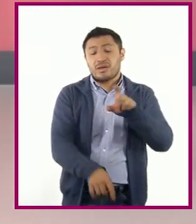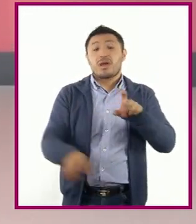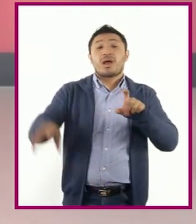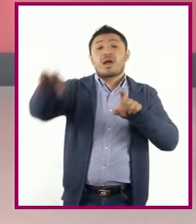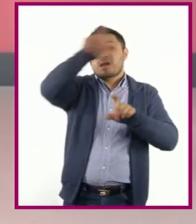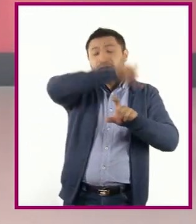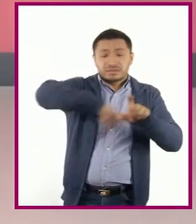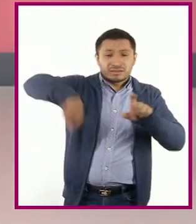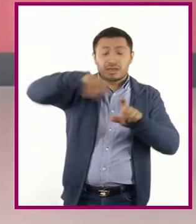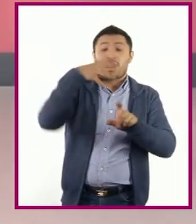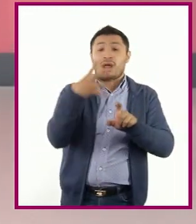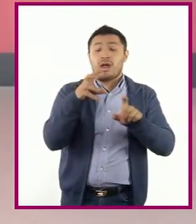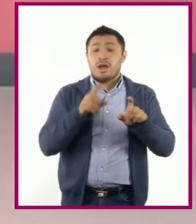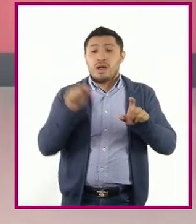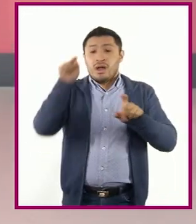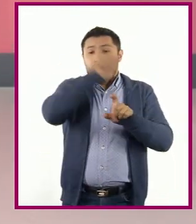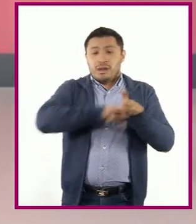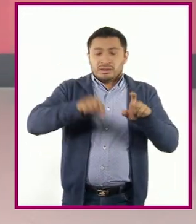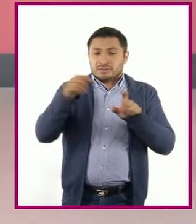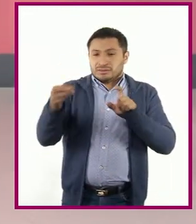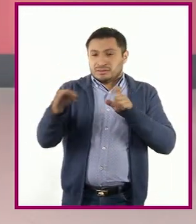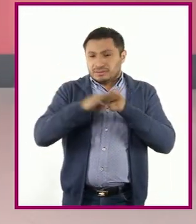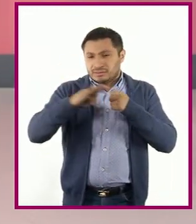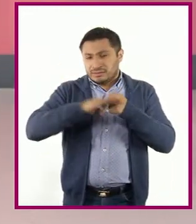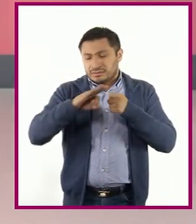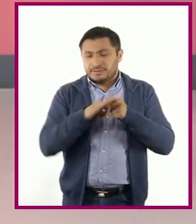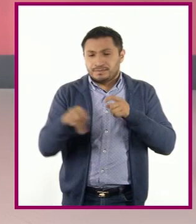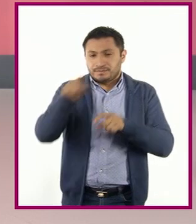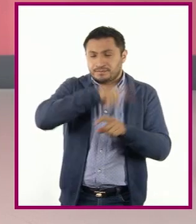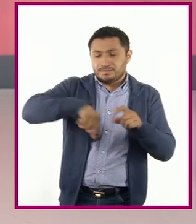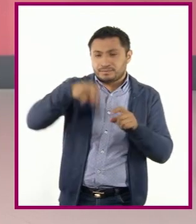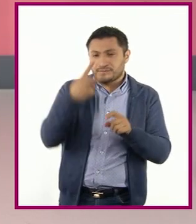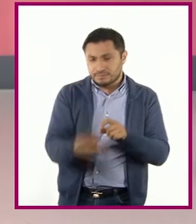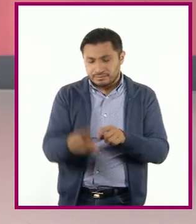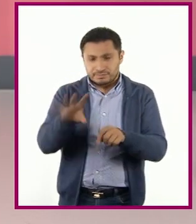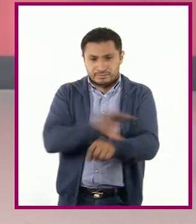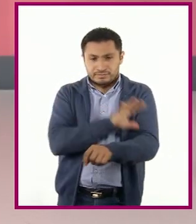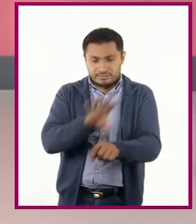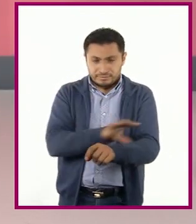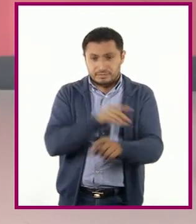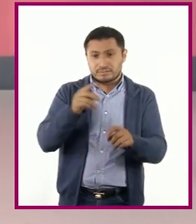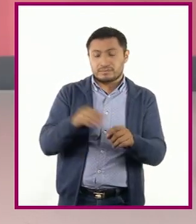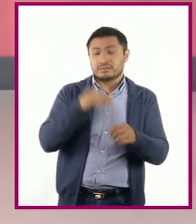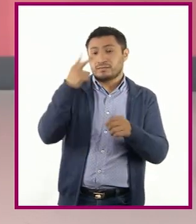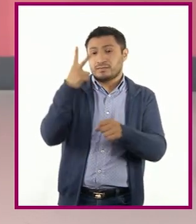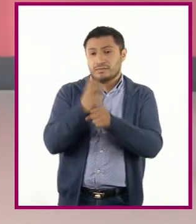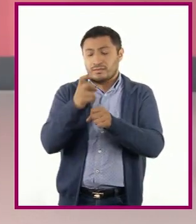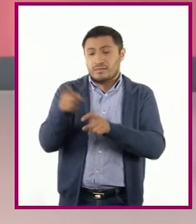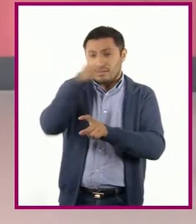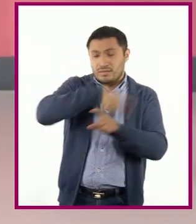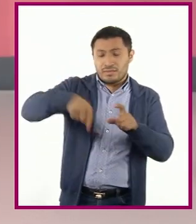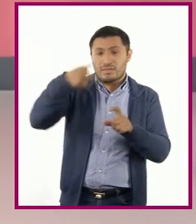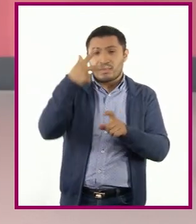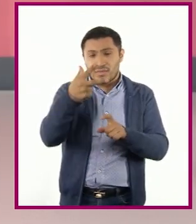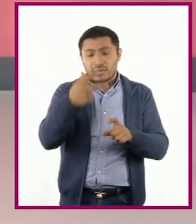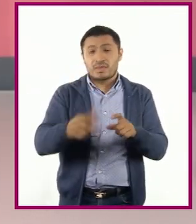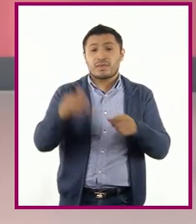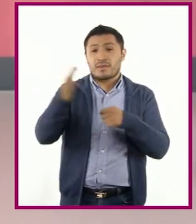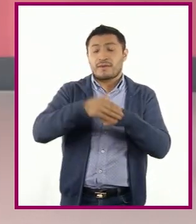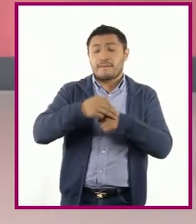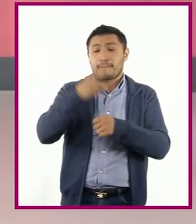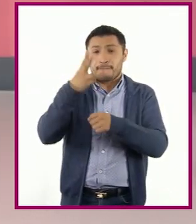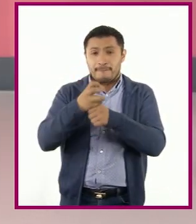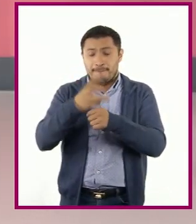en 4 órbitas. En la más cercana al núcleo tenemos 2 electrones, en la siguiente 8 electrones y